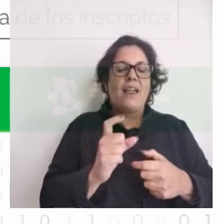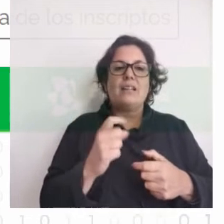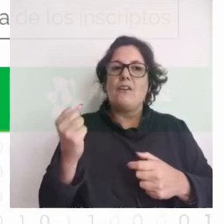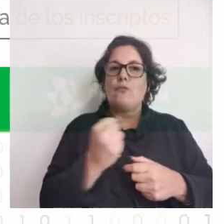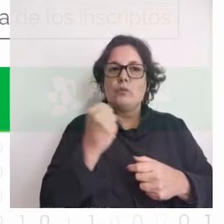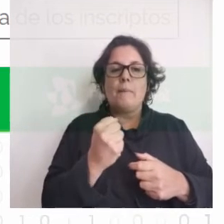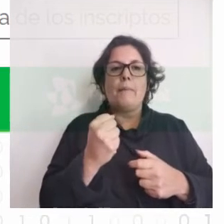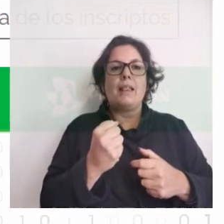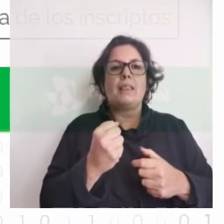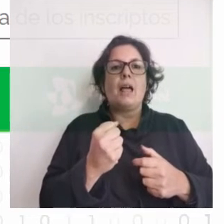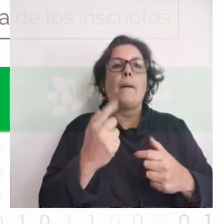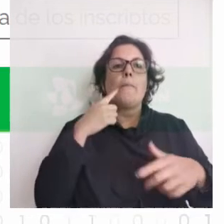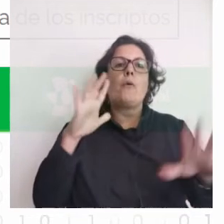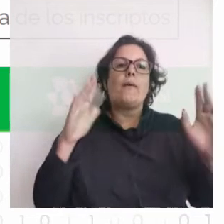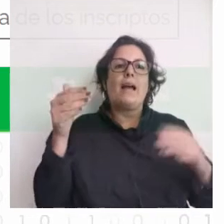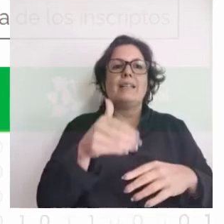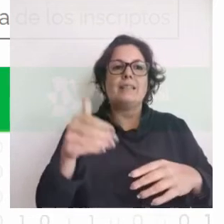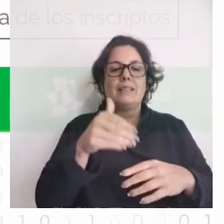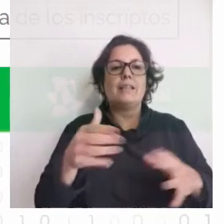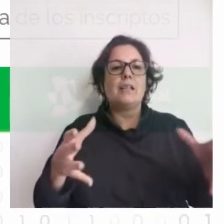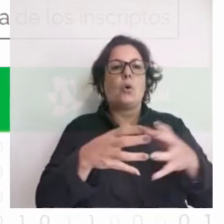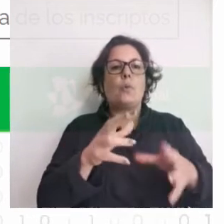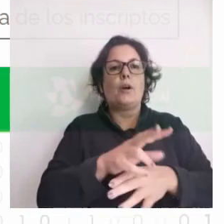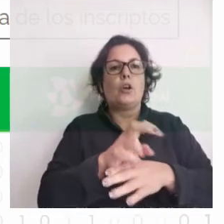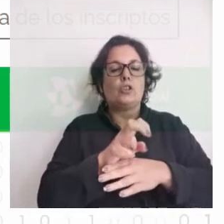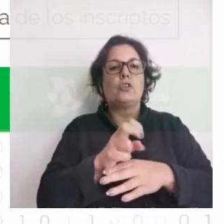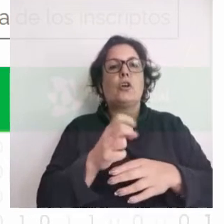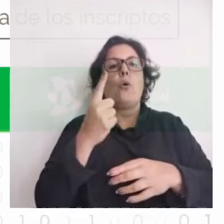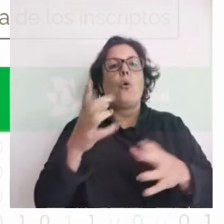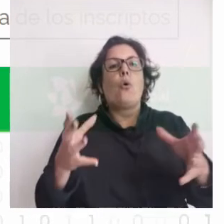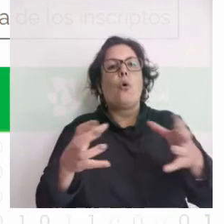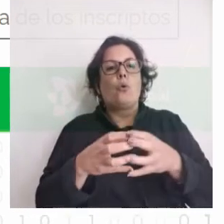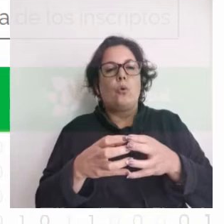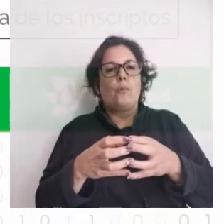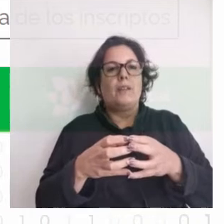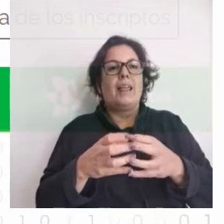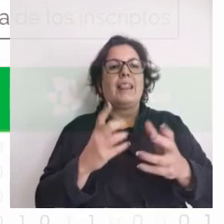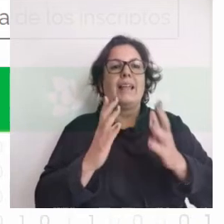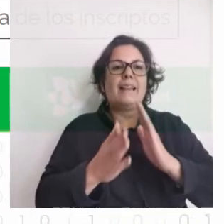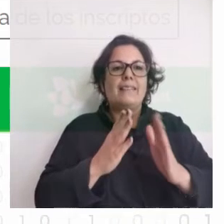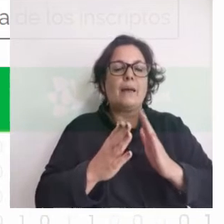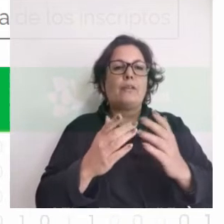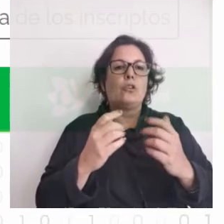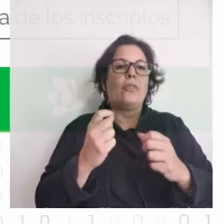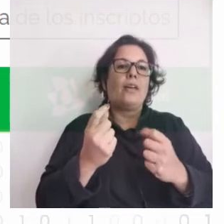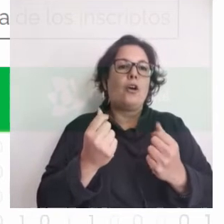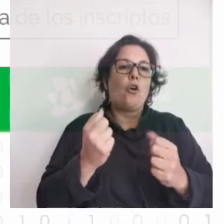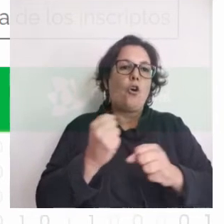en la probabilidad de asistencia frente al grupo de control es este grupo de tratamiento de costo, que nos explicó Iri.